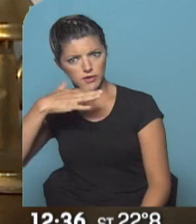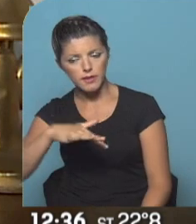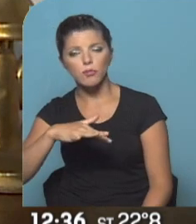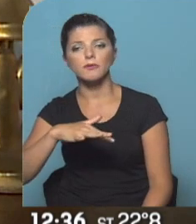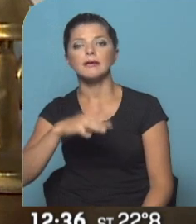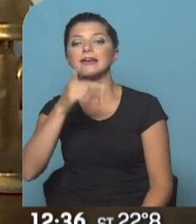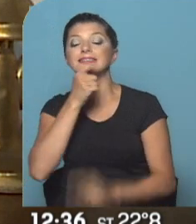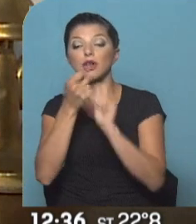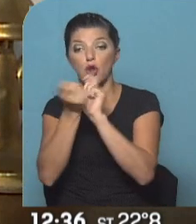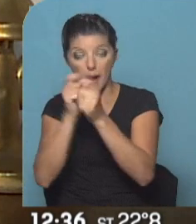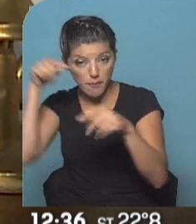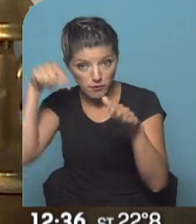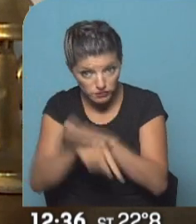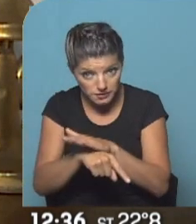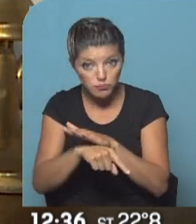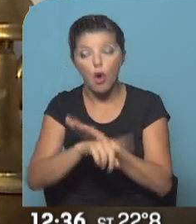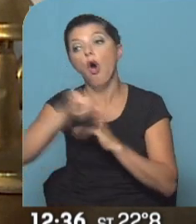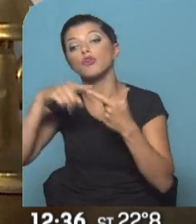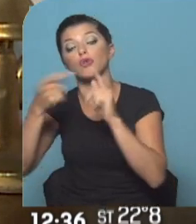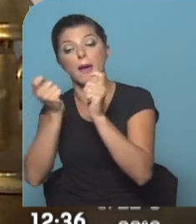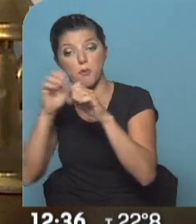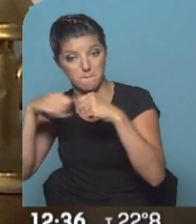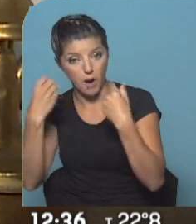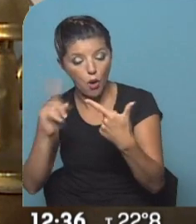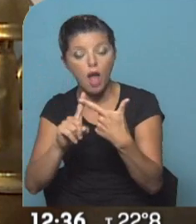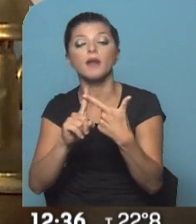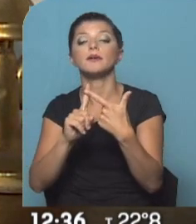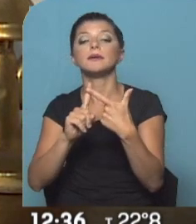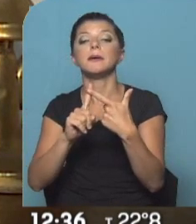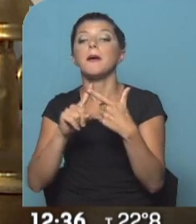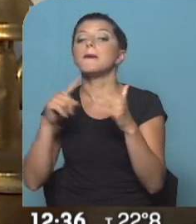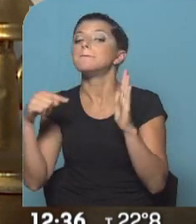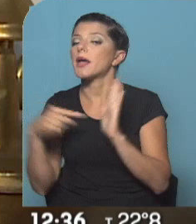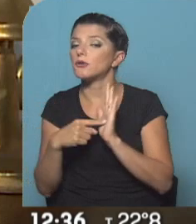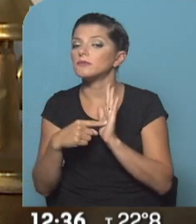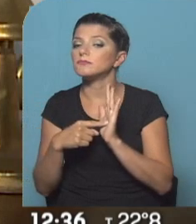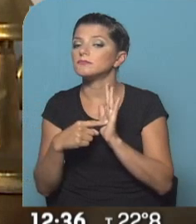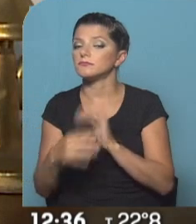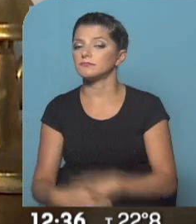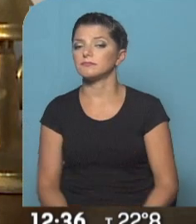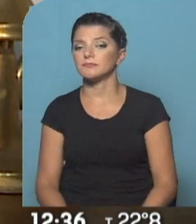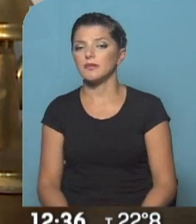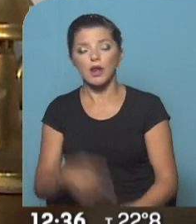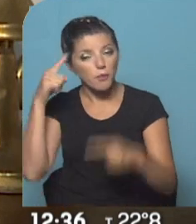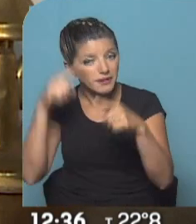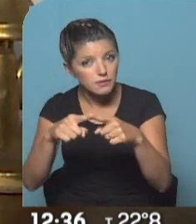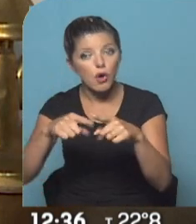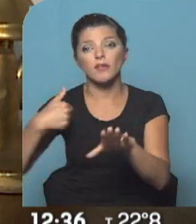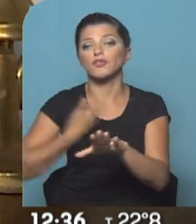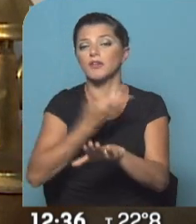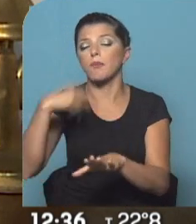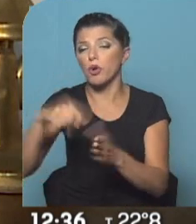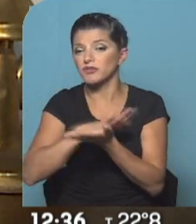las reformas, mejorar reformas, pero en todo caso siempre en la línea de mejorar una sociedad de garantías básicas